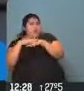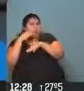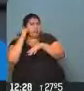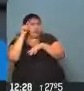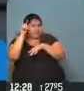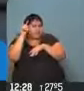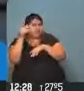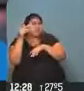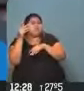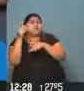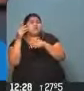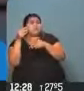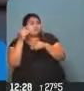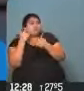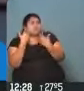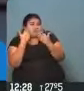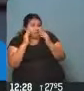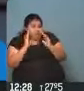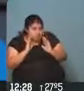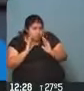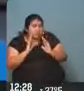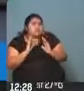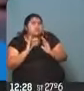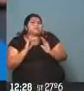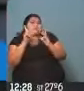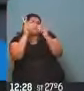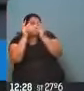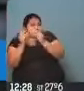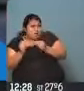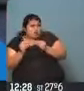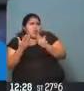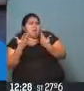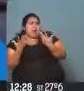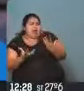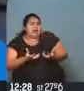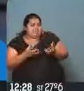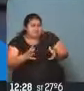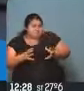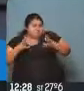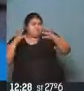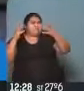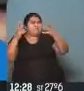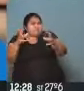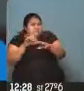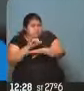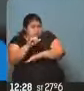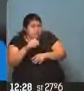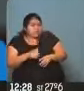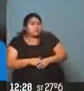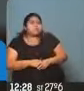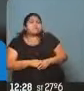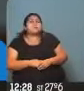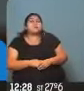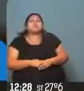afirmaban que había esa posibilidad también de colaborar para poder rescatar la aeronave de lo que quedó claro desde el